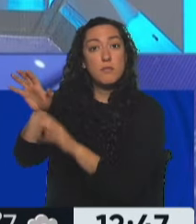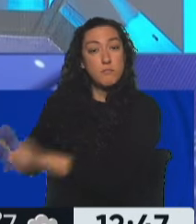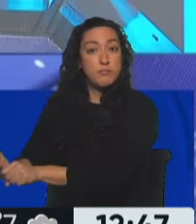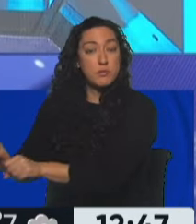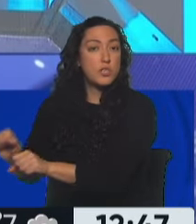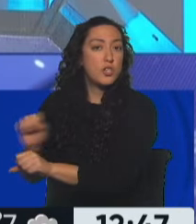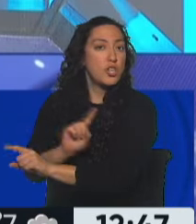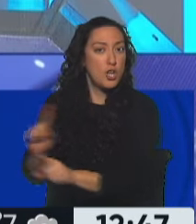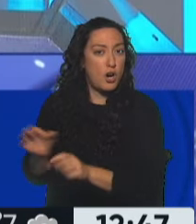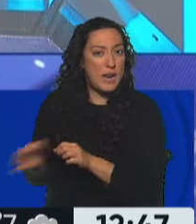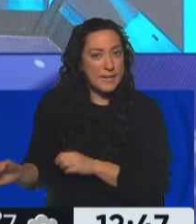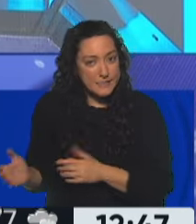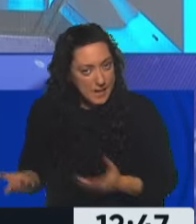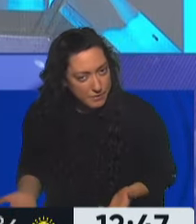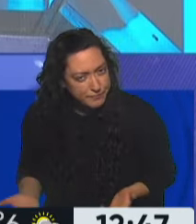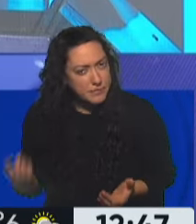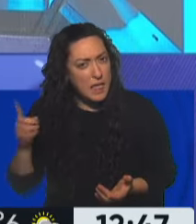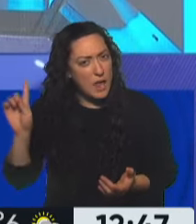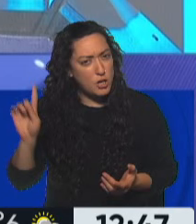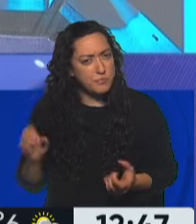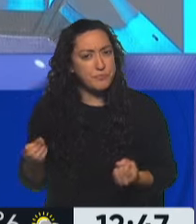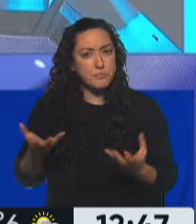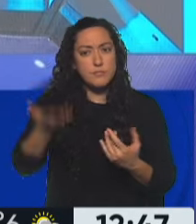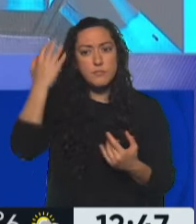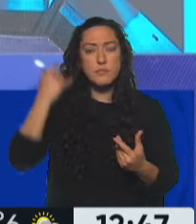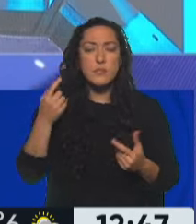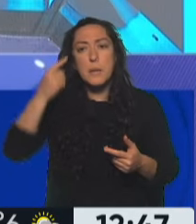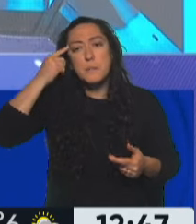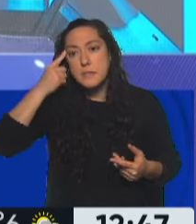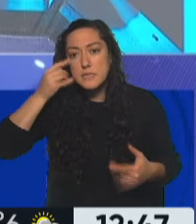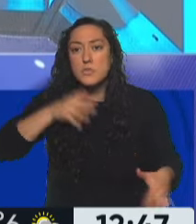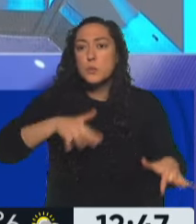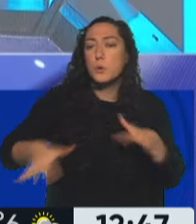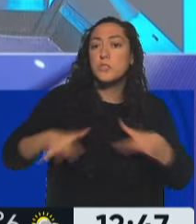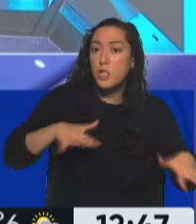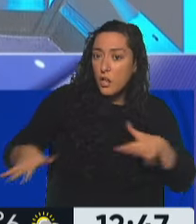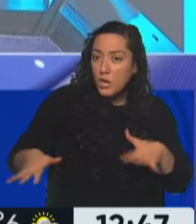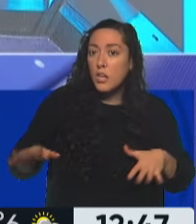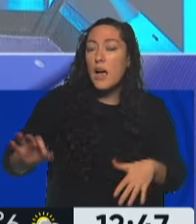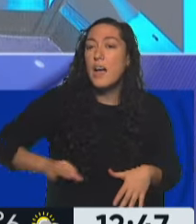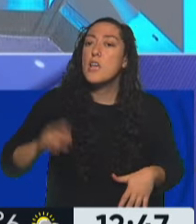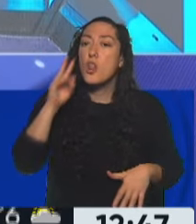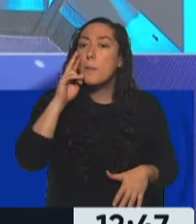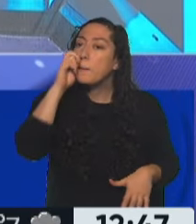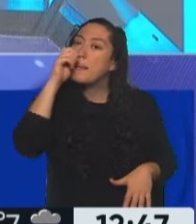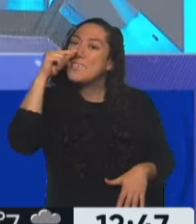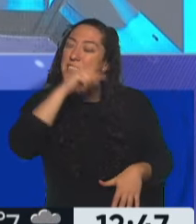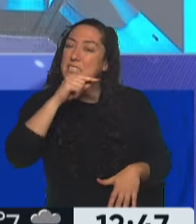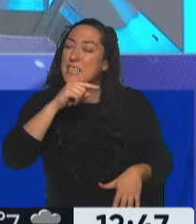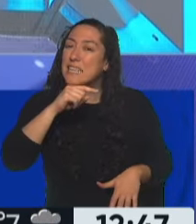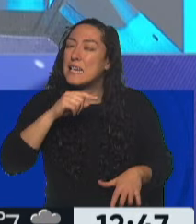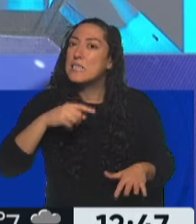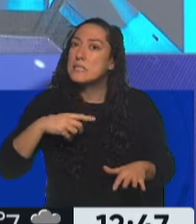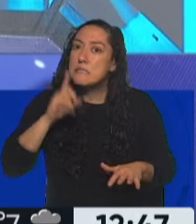una expresión un poco rara, porque lo que se pensaba, o algunos de los escenarios, fijan como el año 2027 como un año crítico.